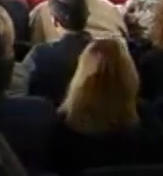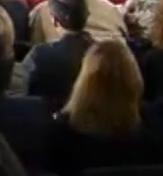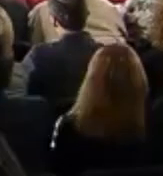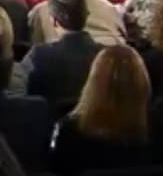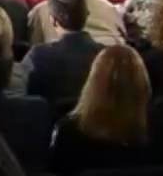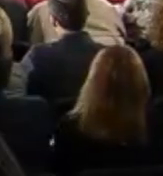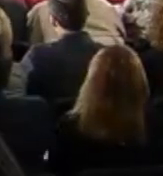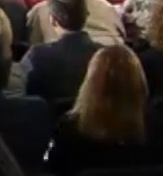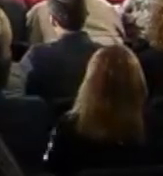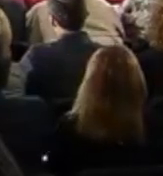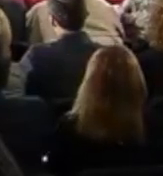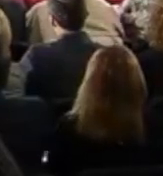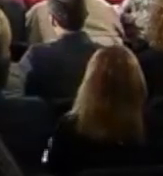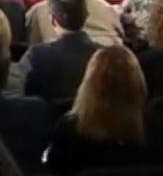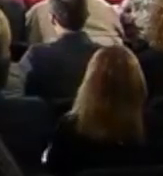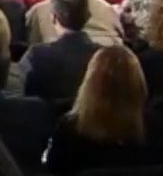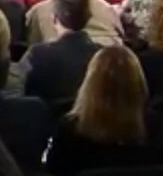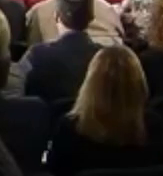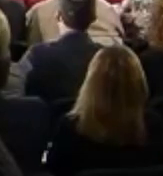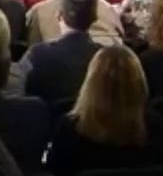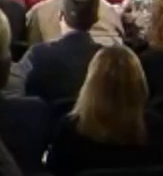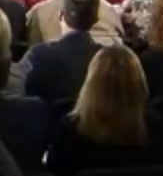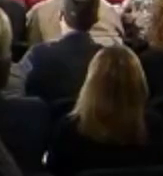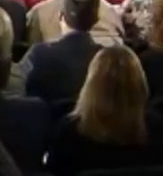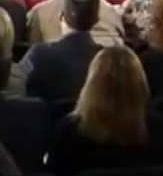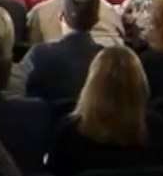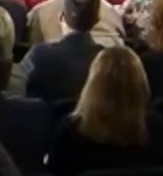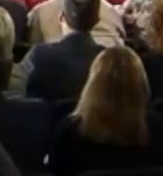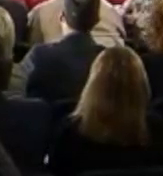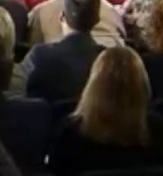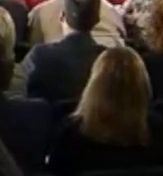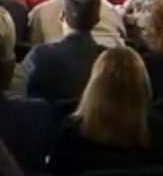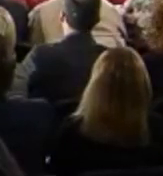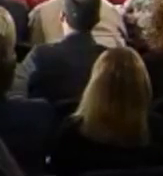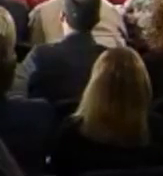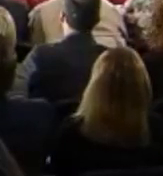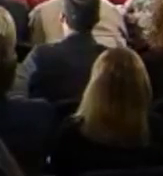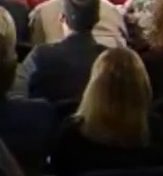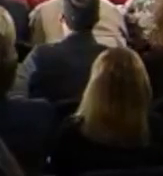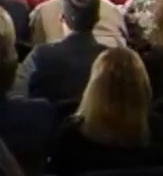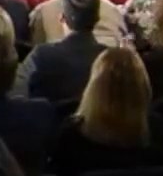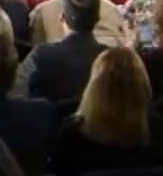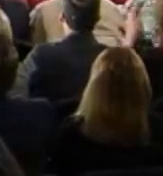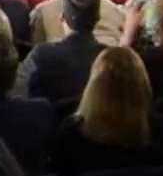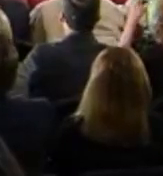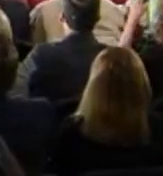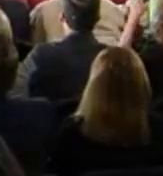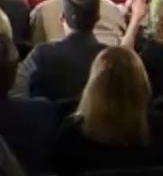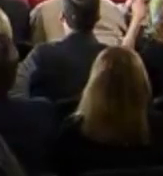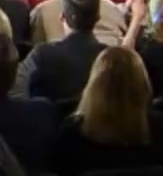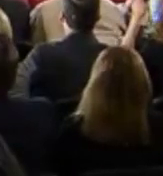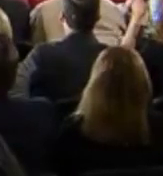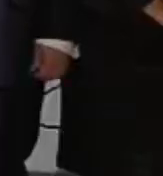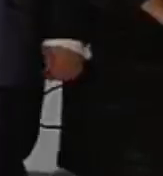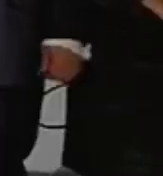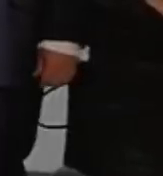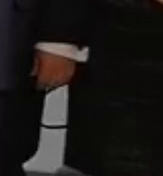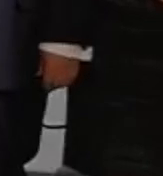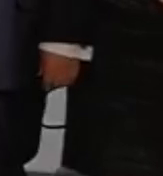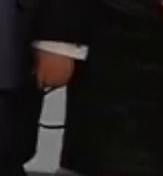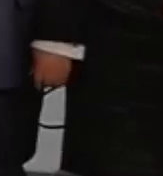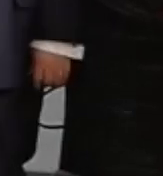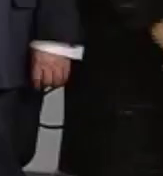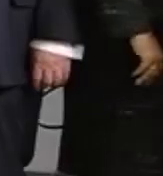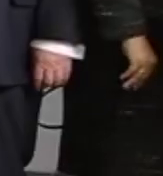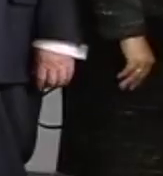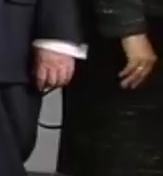subsecretario para América Latina y el Caribe. Excelentísimo señor Juan Ramón Carlos Cáceres, embajador de la